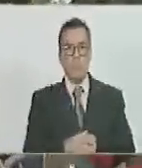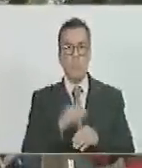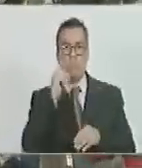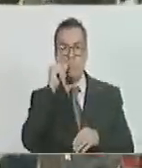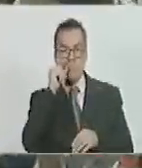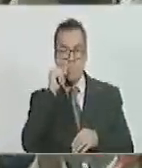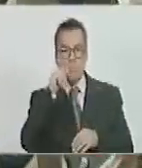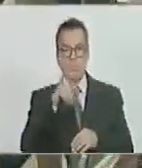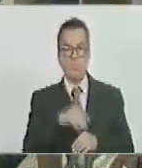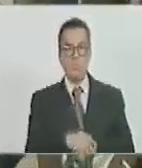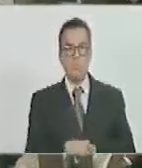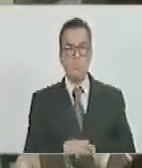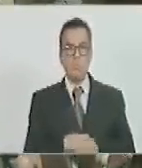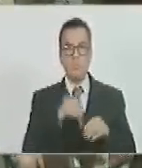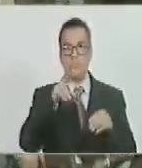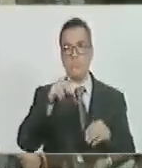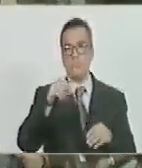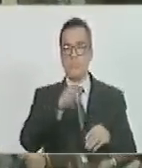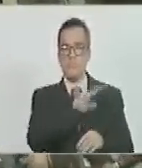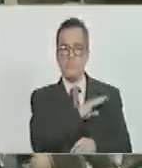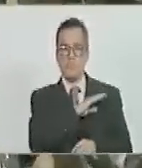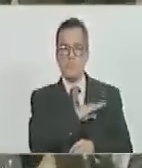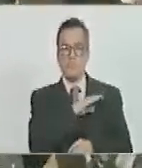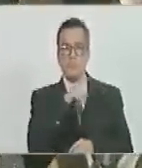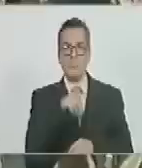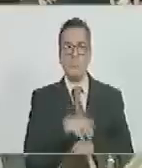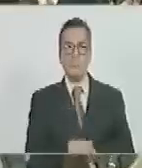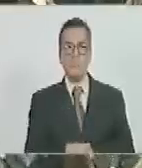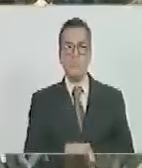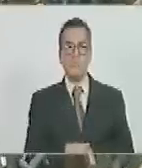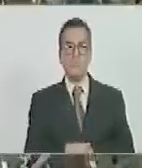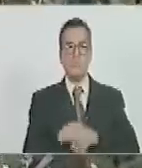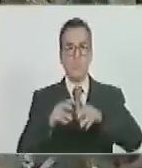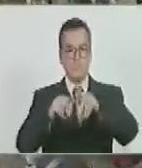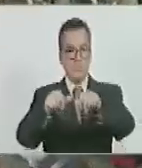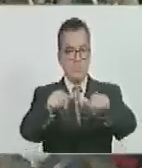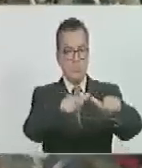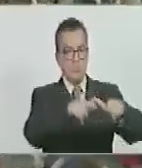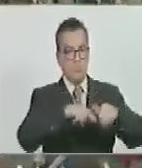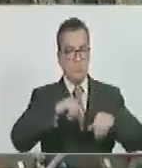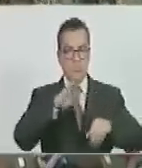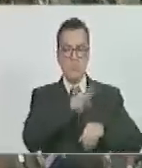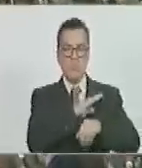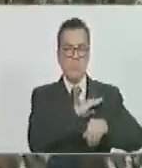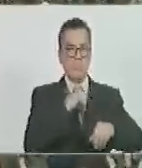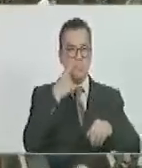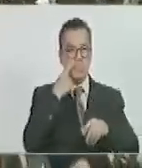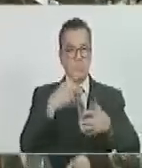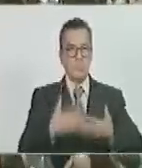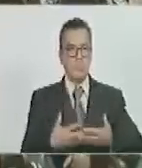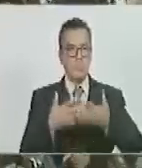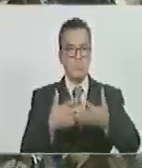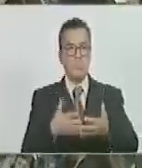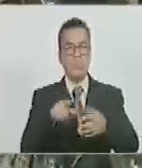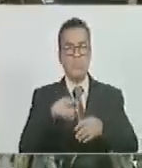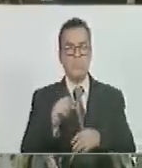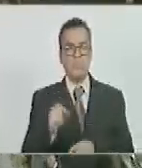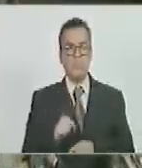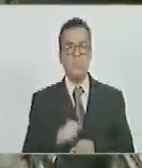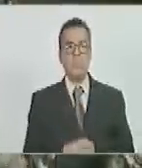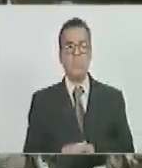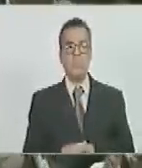hombre no le pertenece. En la tierra no le pertenece al hombre, pero el hombre le pertenece a la